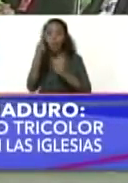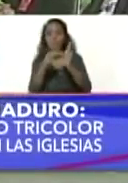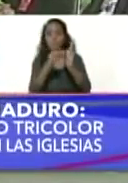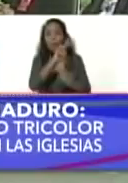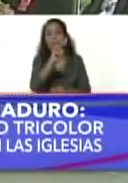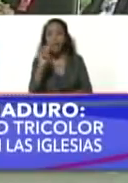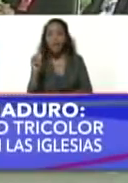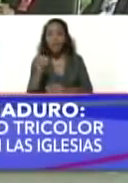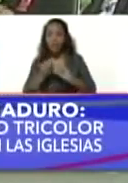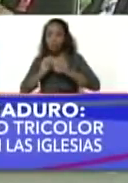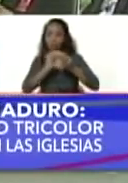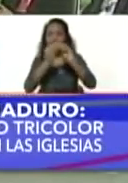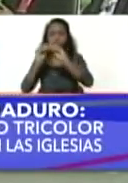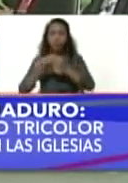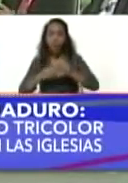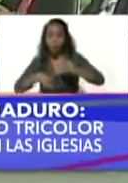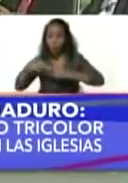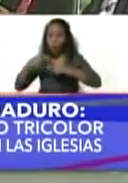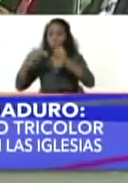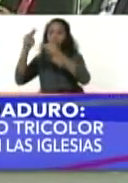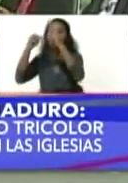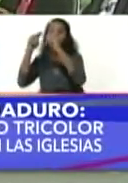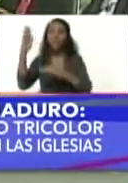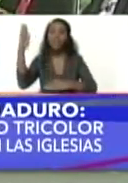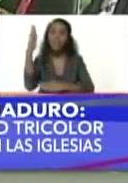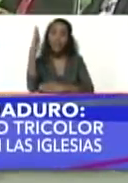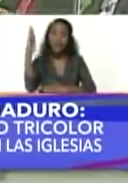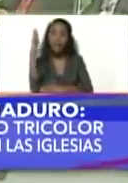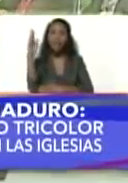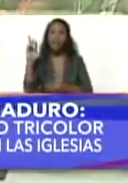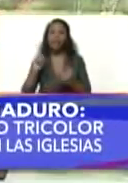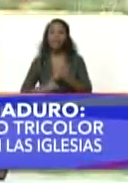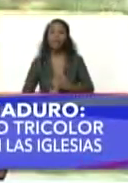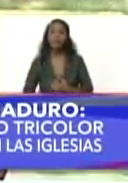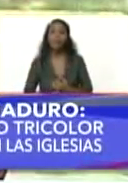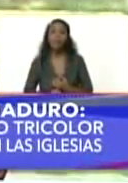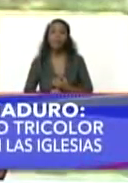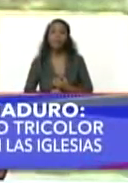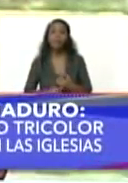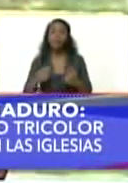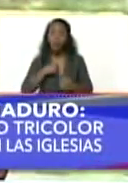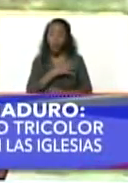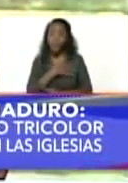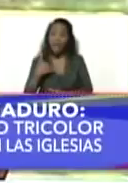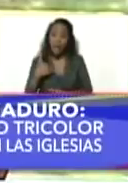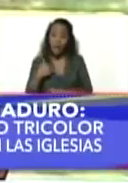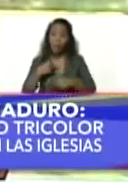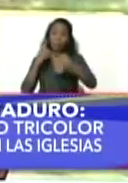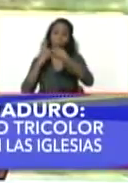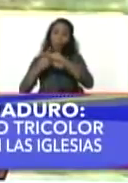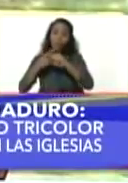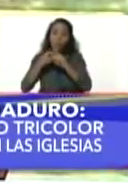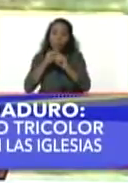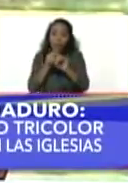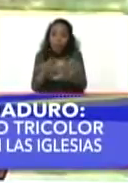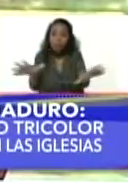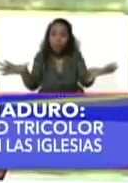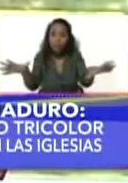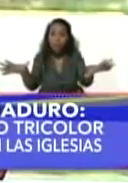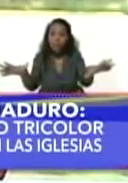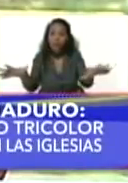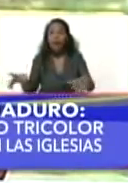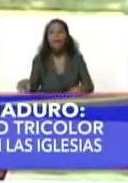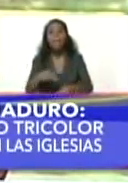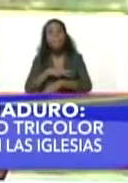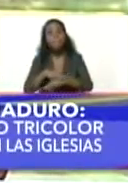de reparación y construcción de iglesias. Yo quiero multiplicar, Jacqueline,